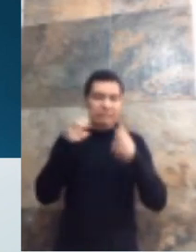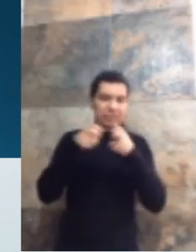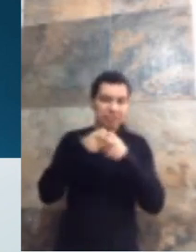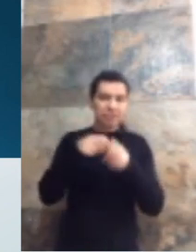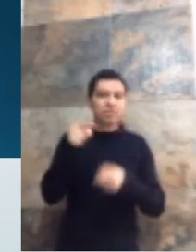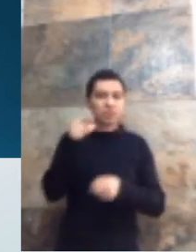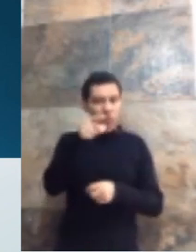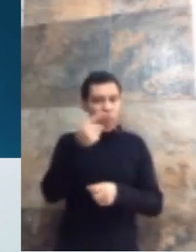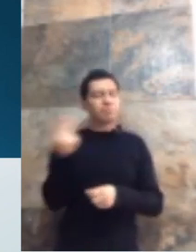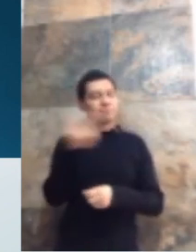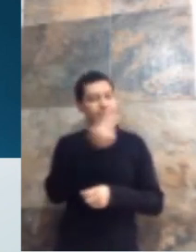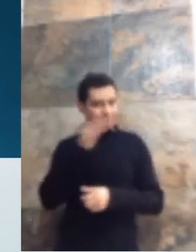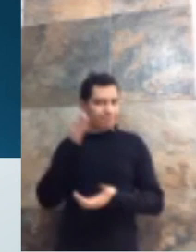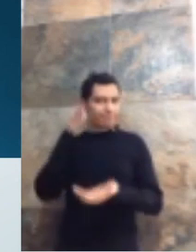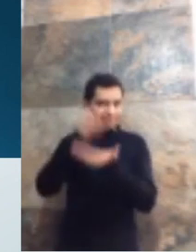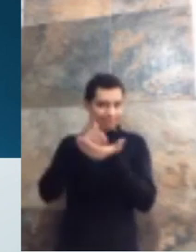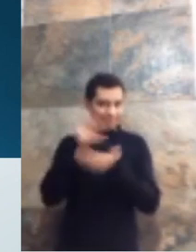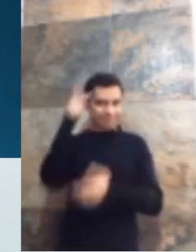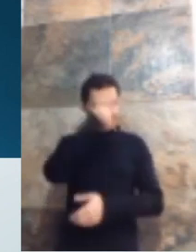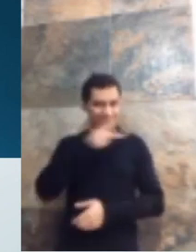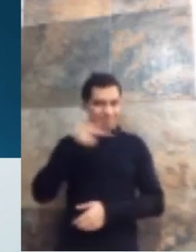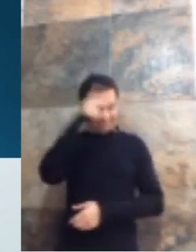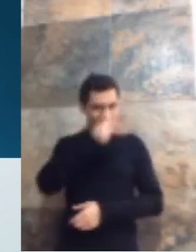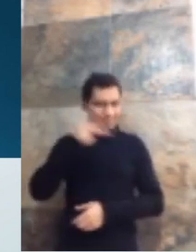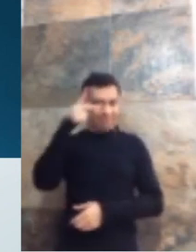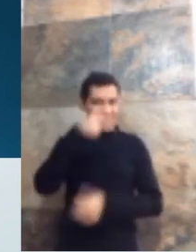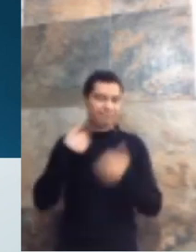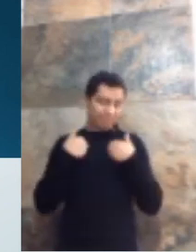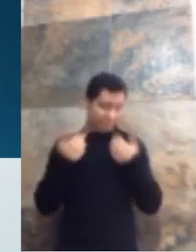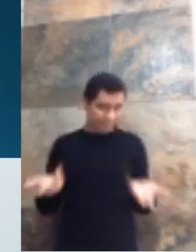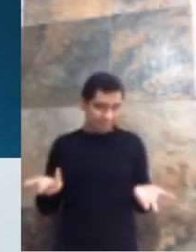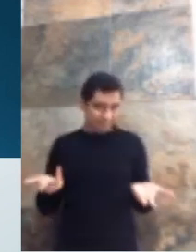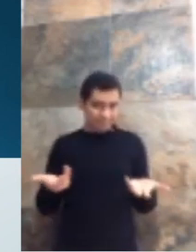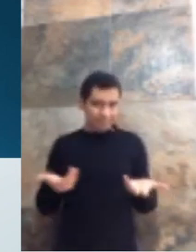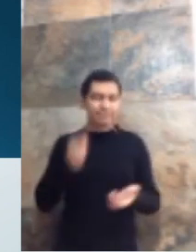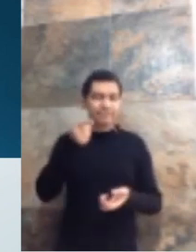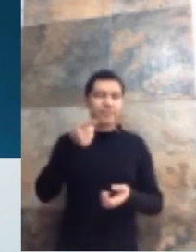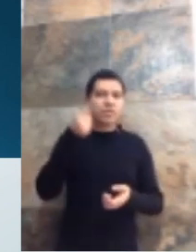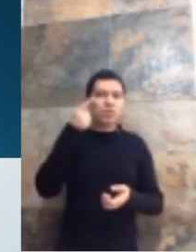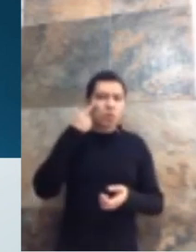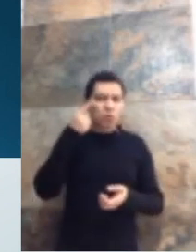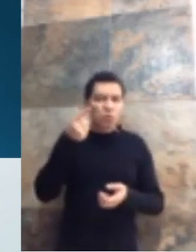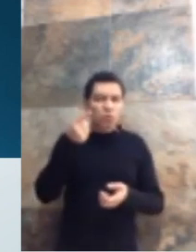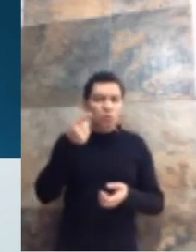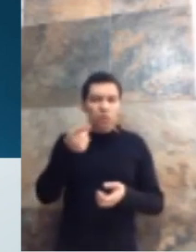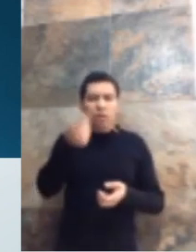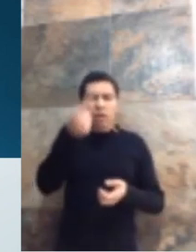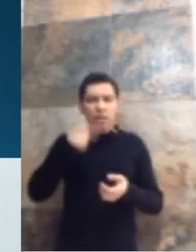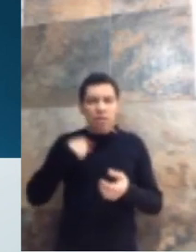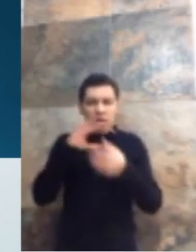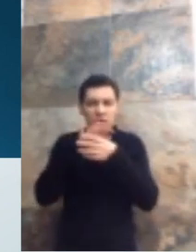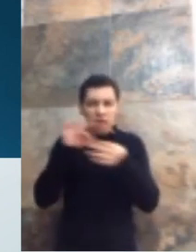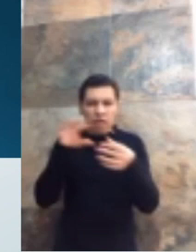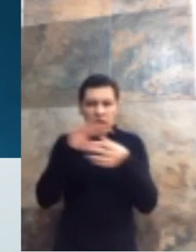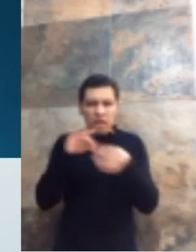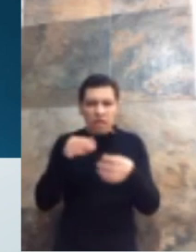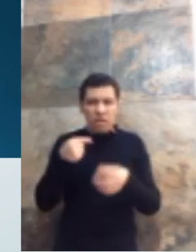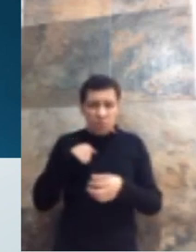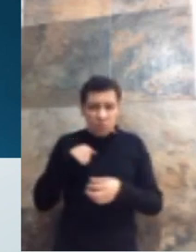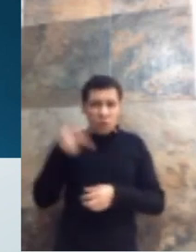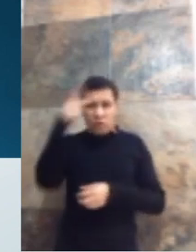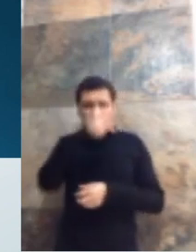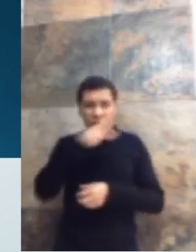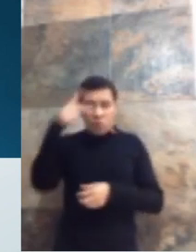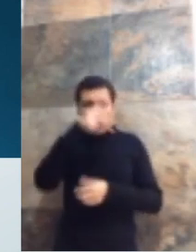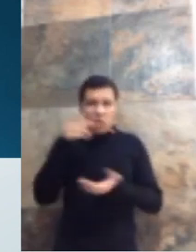seguirlo. Otro que hemos escuchado estos días es: no, esto que me está usted diciendo va a tomar mucho tiempo, yo no tengo tiempo para